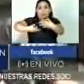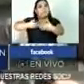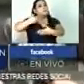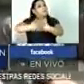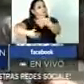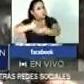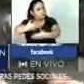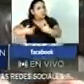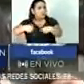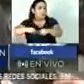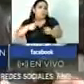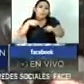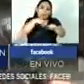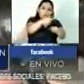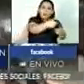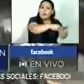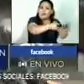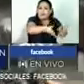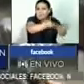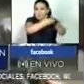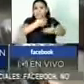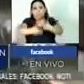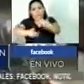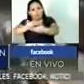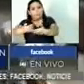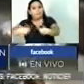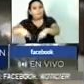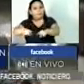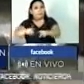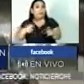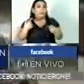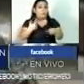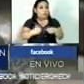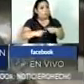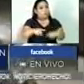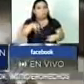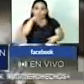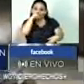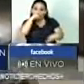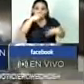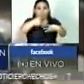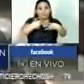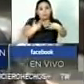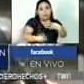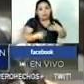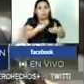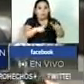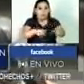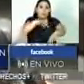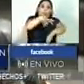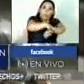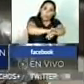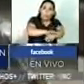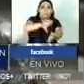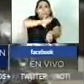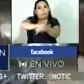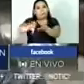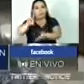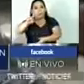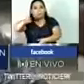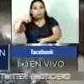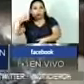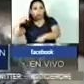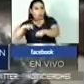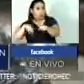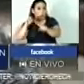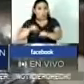continuar, pero ellos van a quedar en libertad, obviamente con una libertad bien restringida. Es decir, con el brazalete, pagar los mil dólares, no pueden